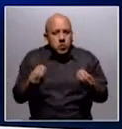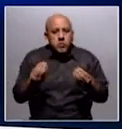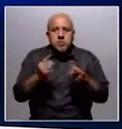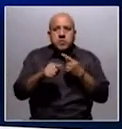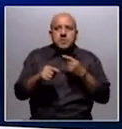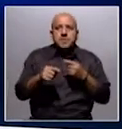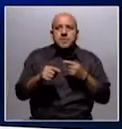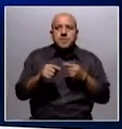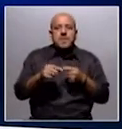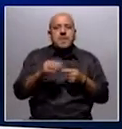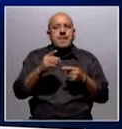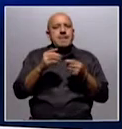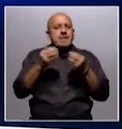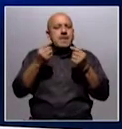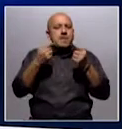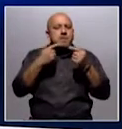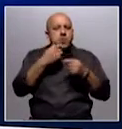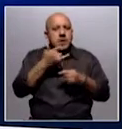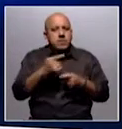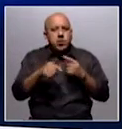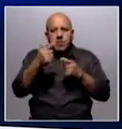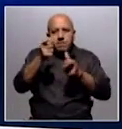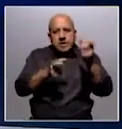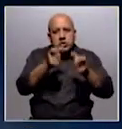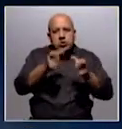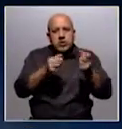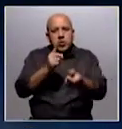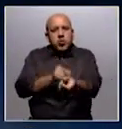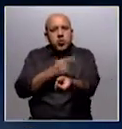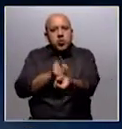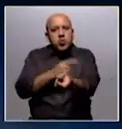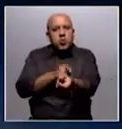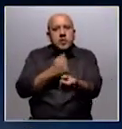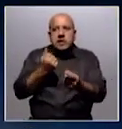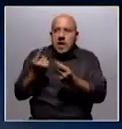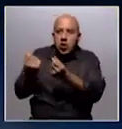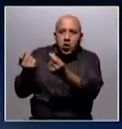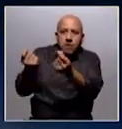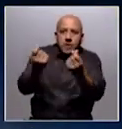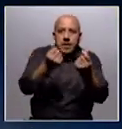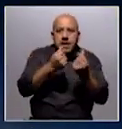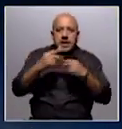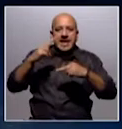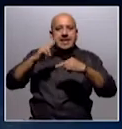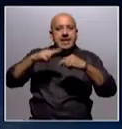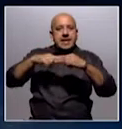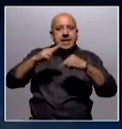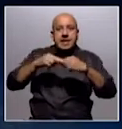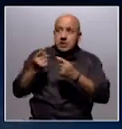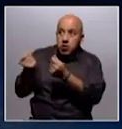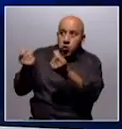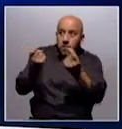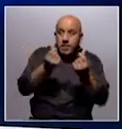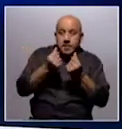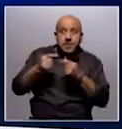lo conoce más clínicamente y por ejemplo aquellas personas que están acostumbradas a comprar online es decir a hacer compras en internet de productos